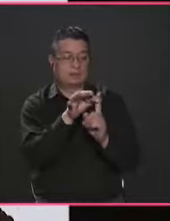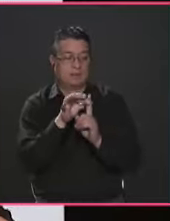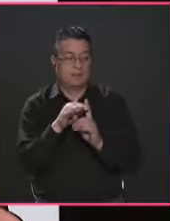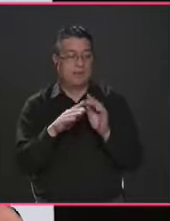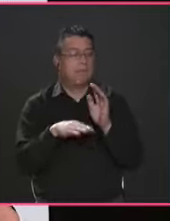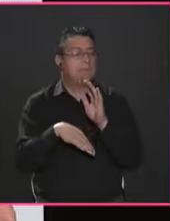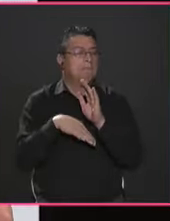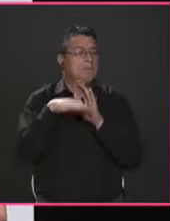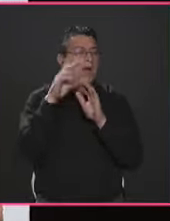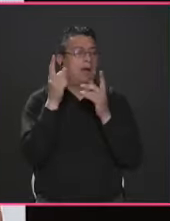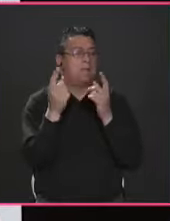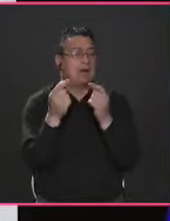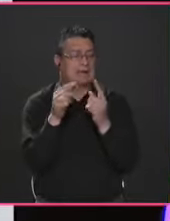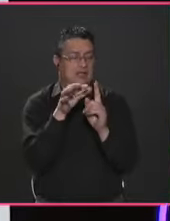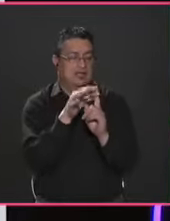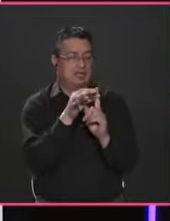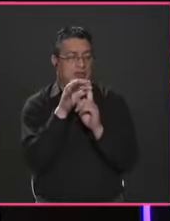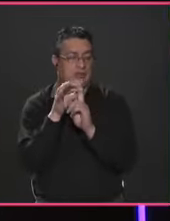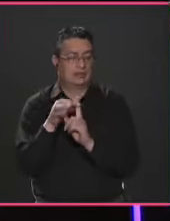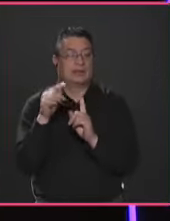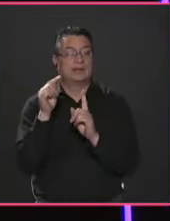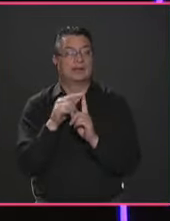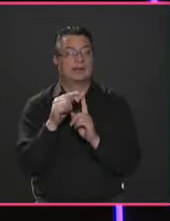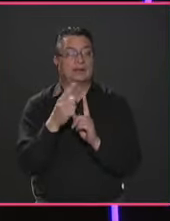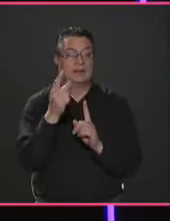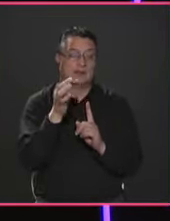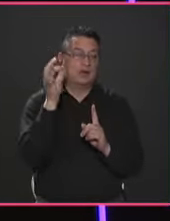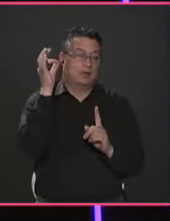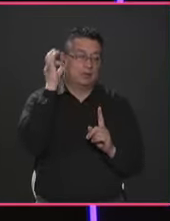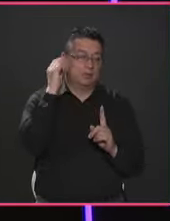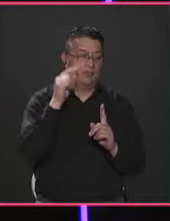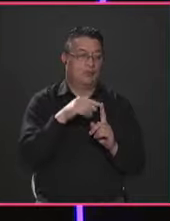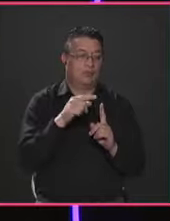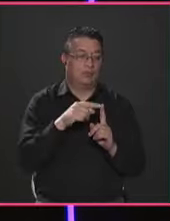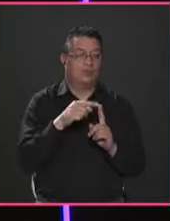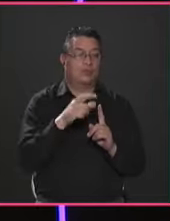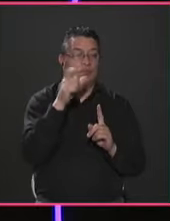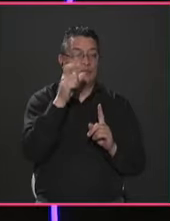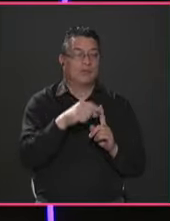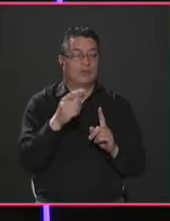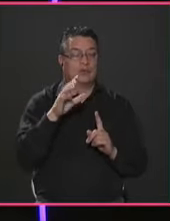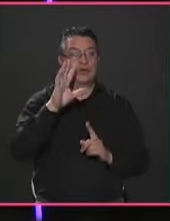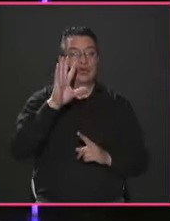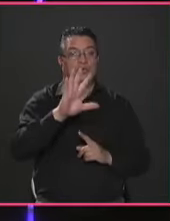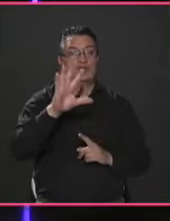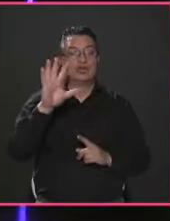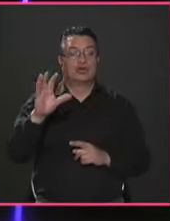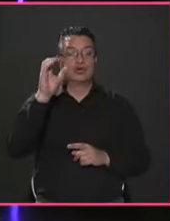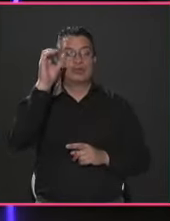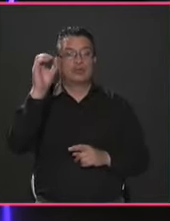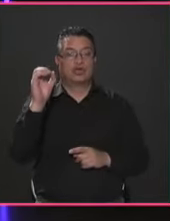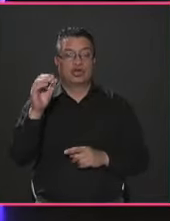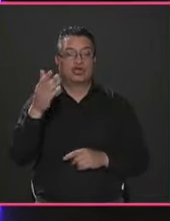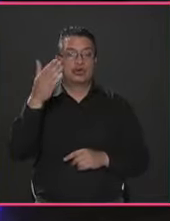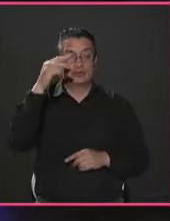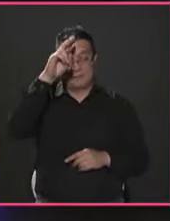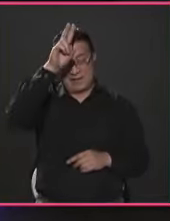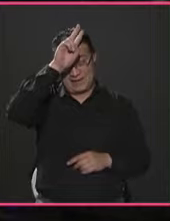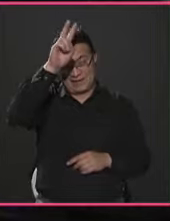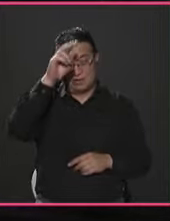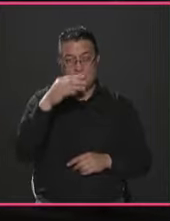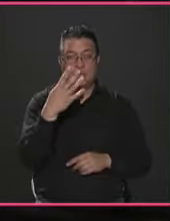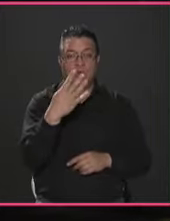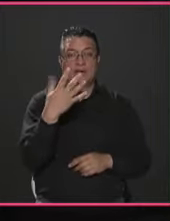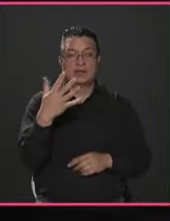más aproximaba este valor que correspondía a una a un individuo que tenía un 55 por de ancestría mer India y